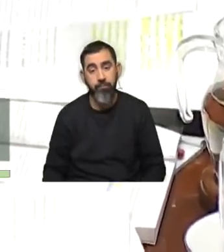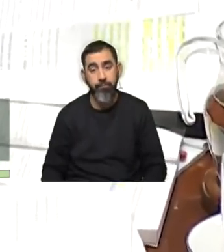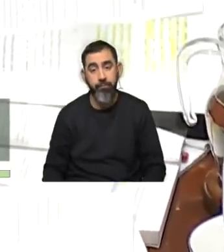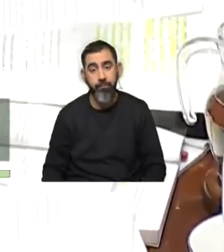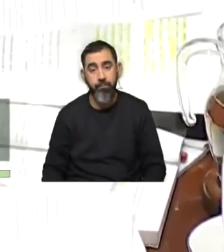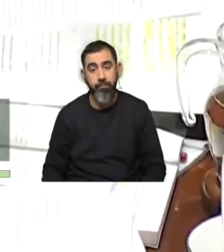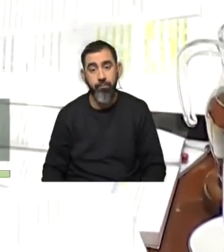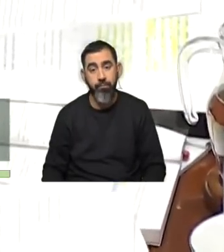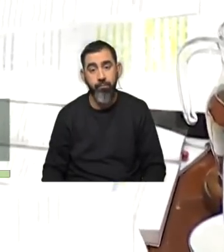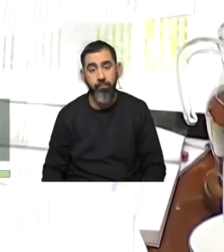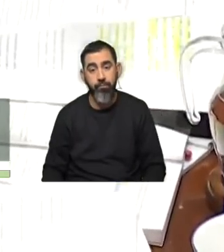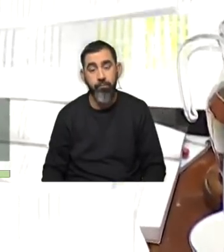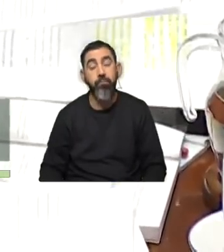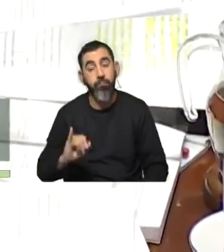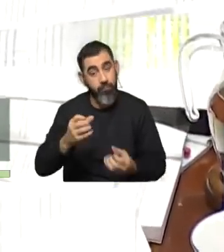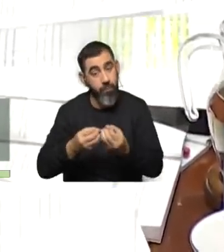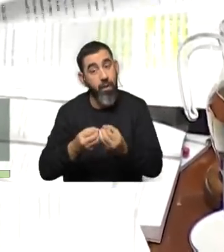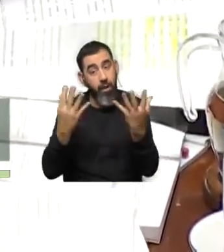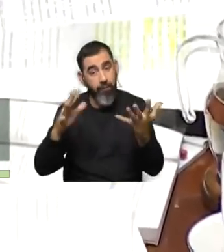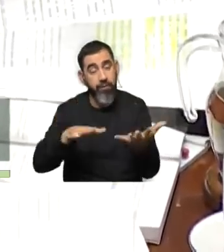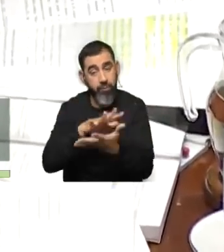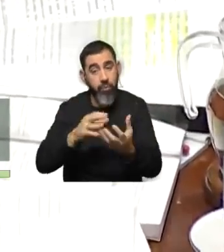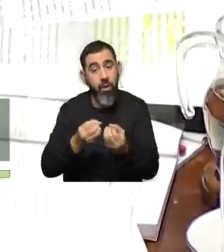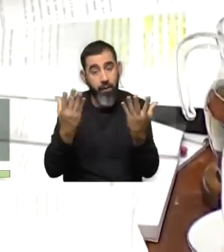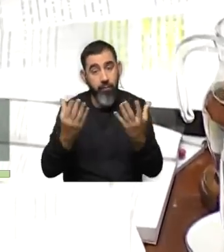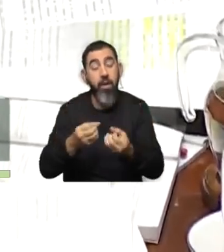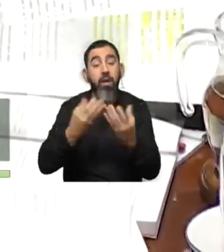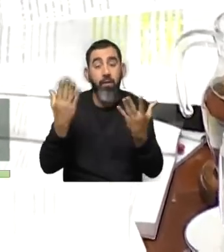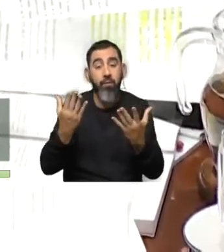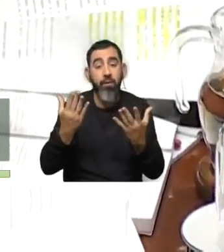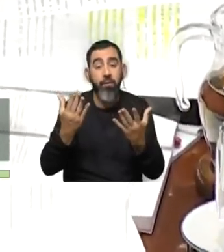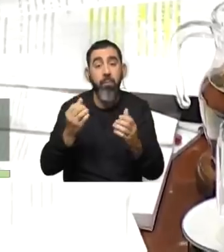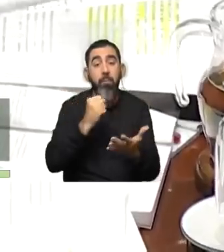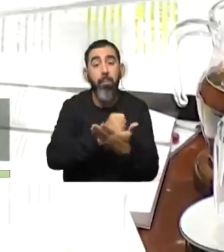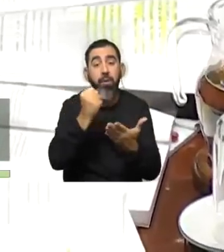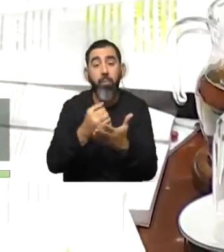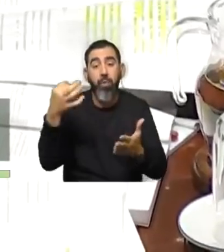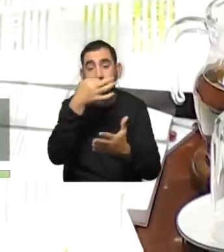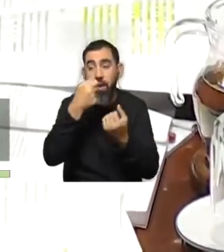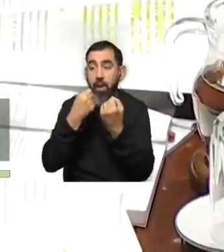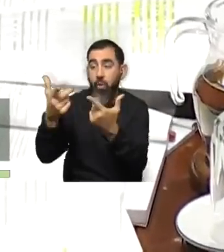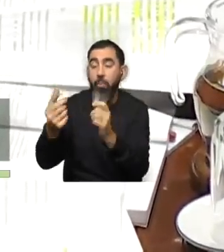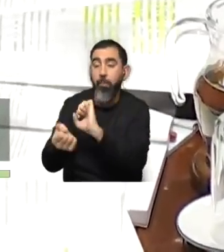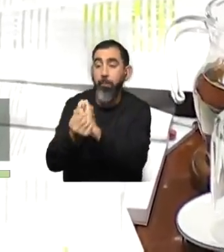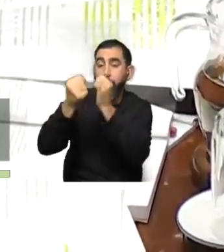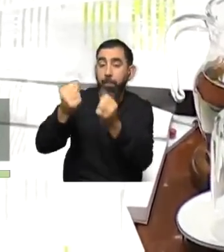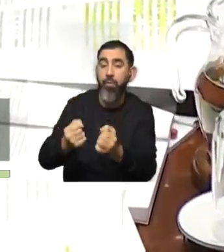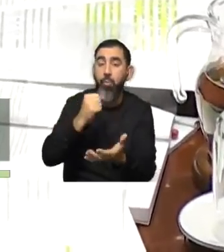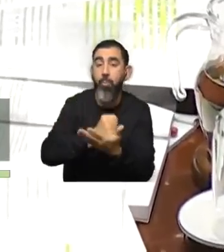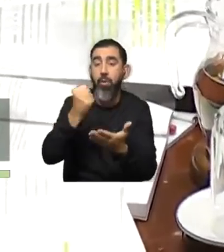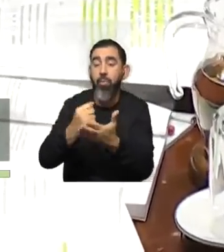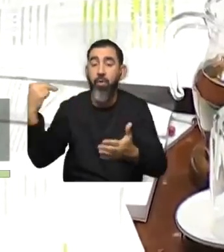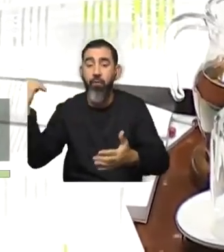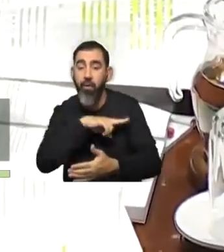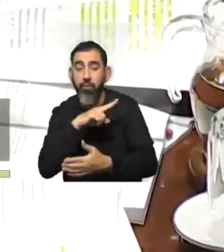Sí, sí, graves. Graves. Es grave que se le dé el pasaporte a un narcotraficante que está preso por tener un pasaporte